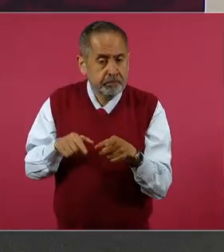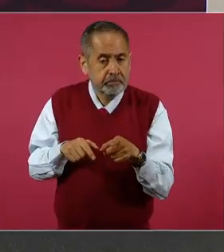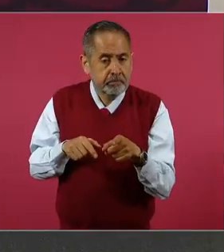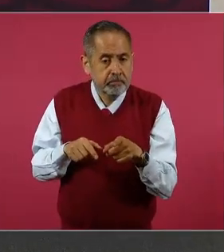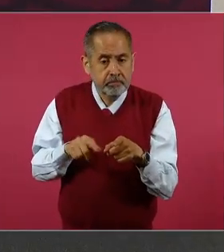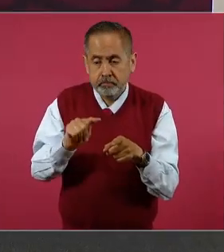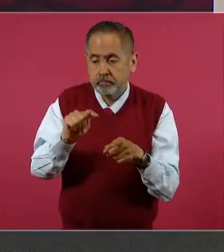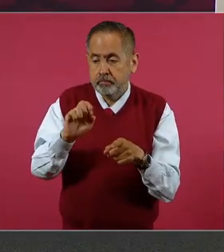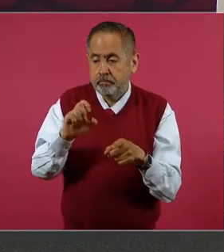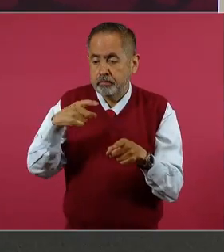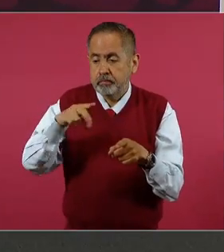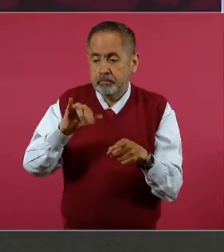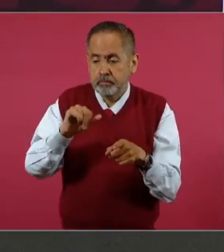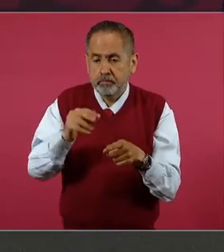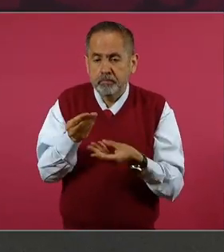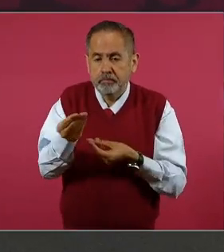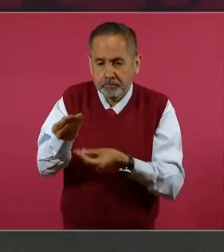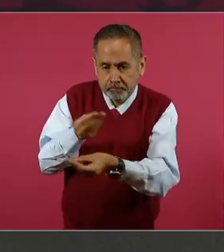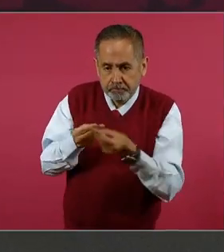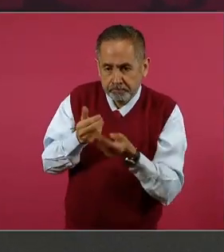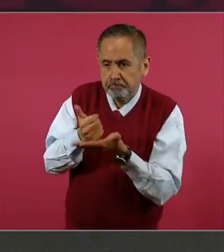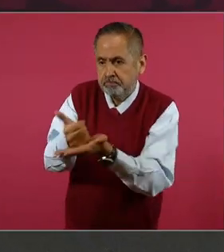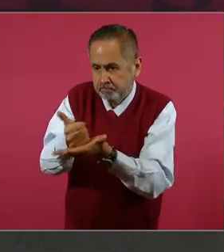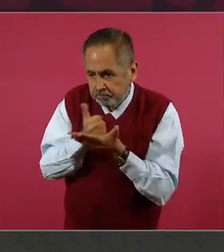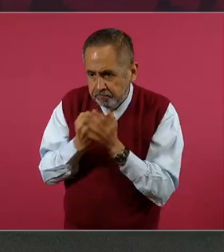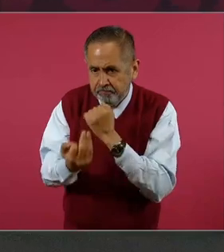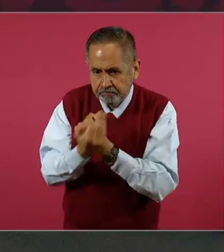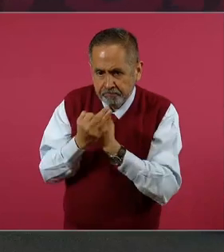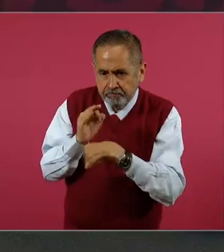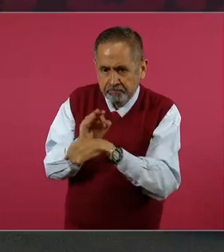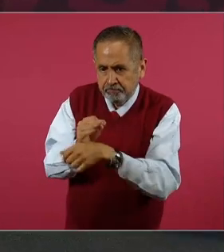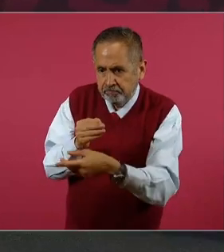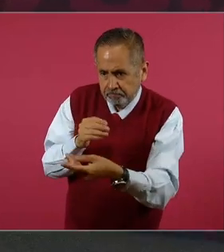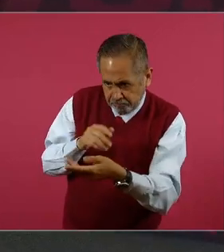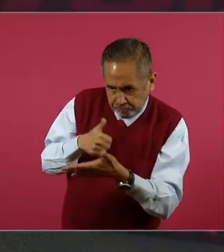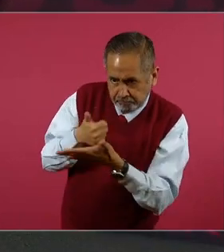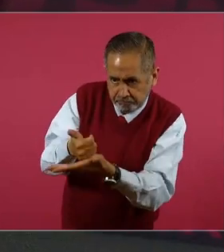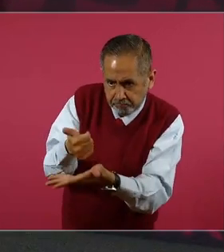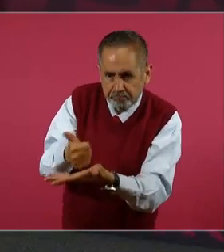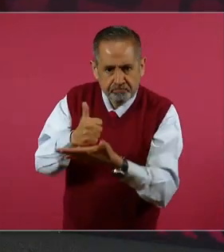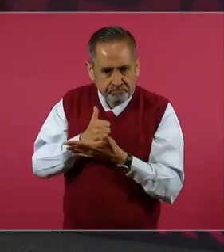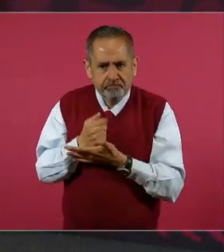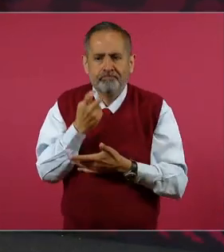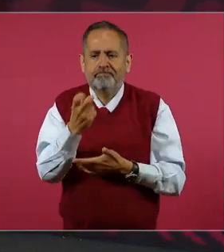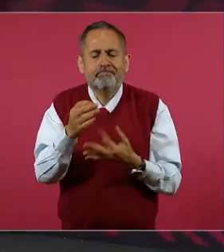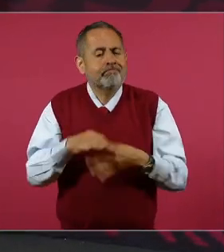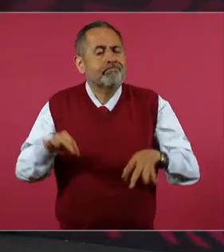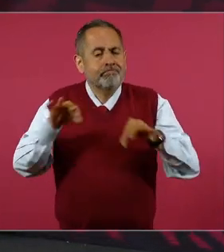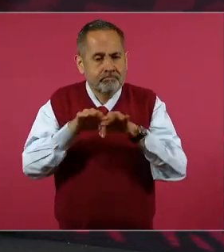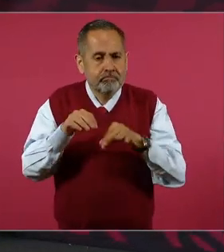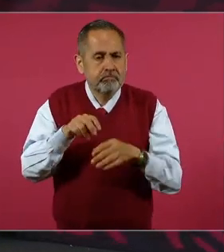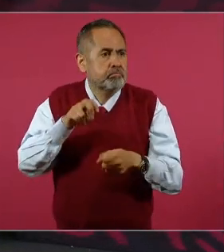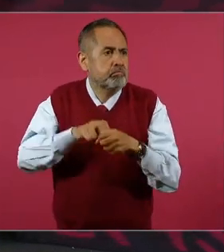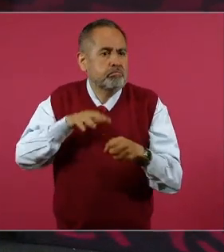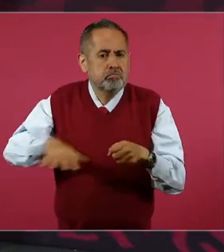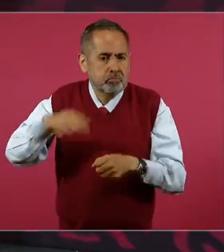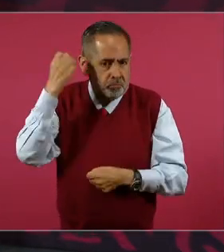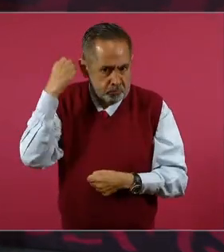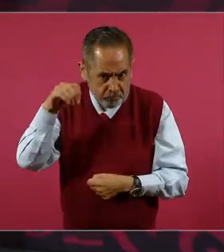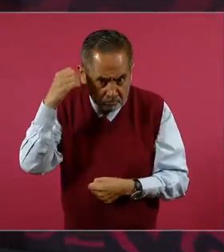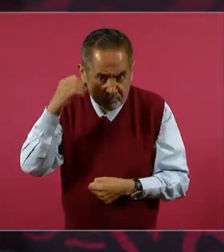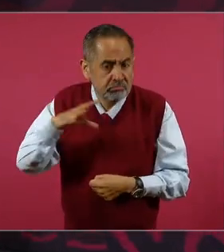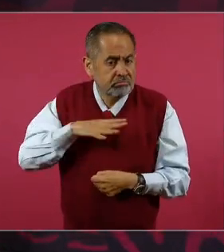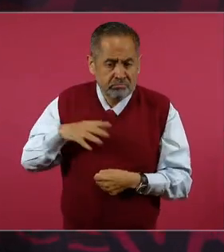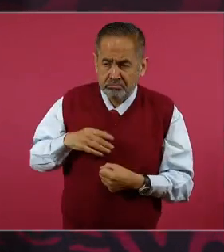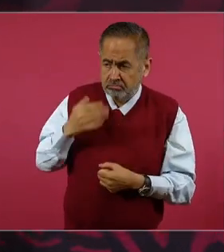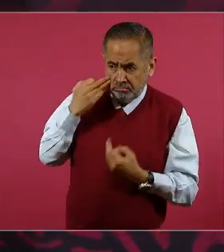el tequio es algo que se practica en Oaxaca y en otras